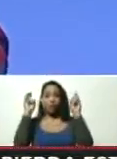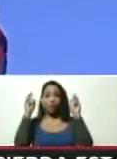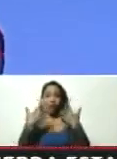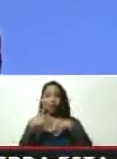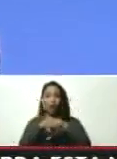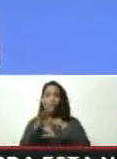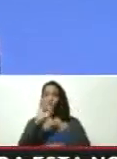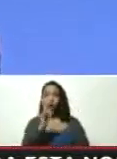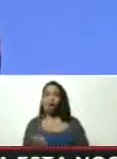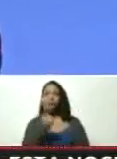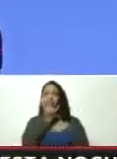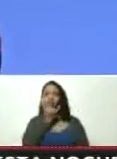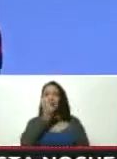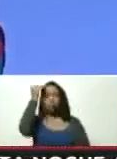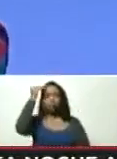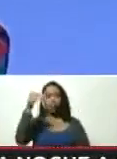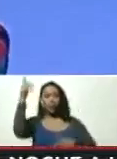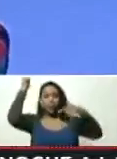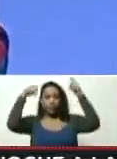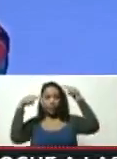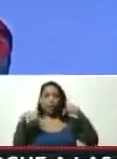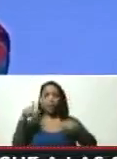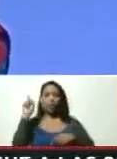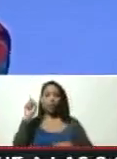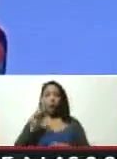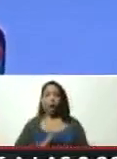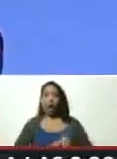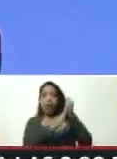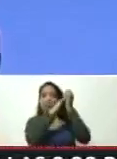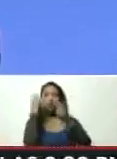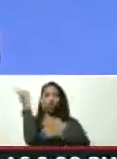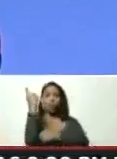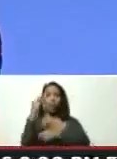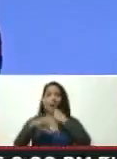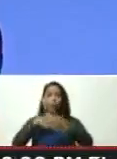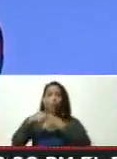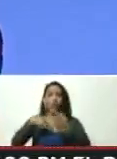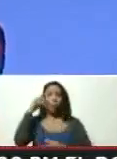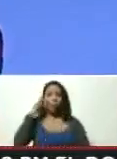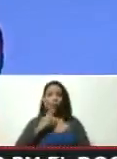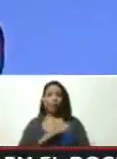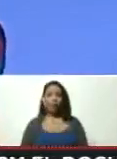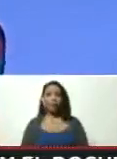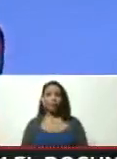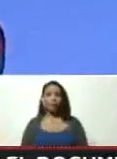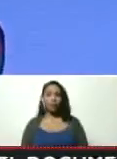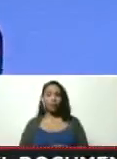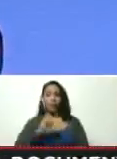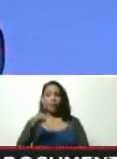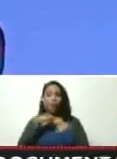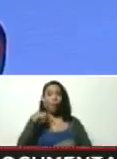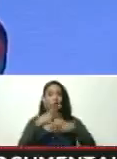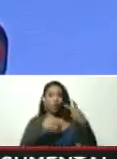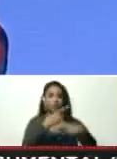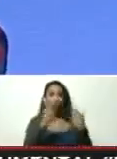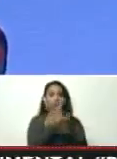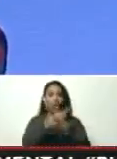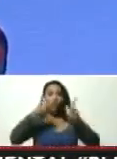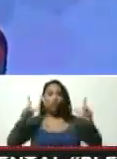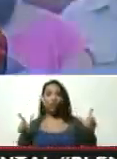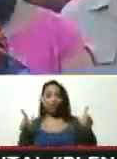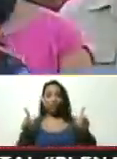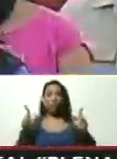le falló al comandante Chávez y es un líder no solo de la revolución bolivariana, sino de los procesos de liberación en